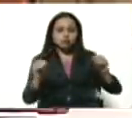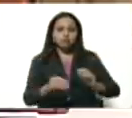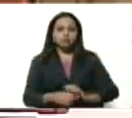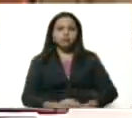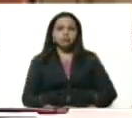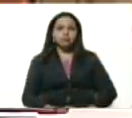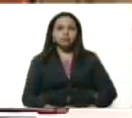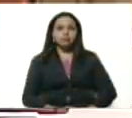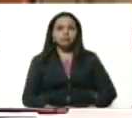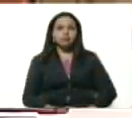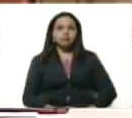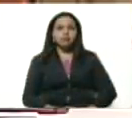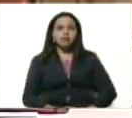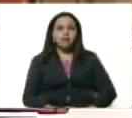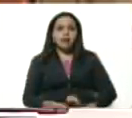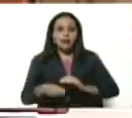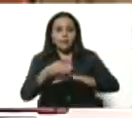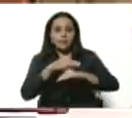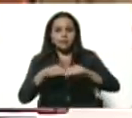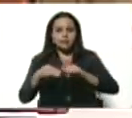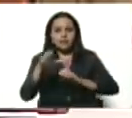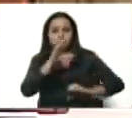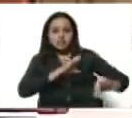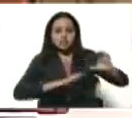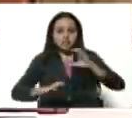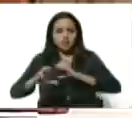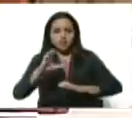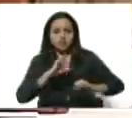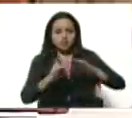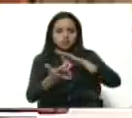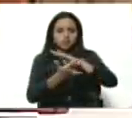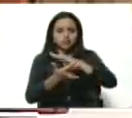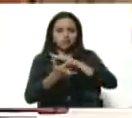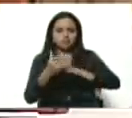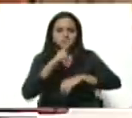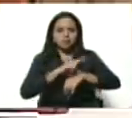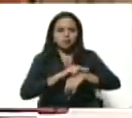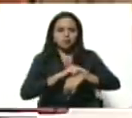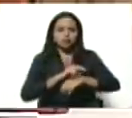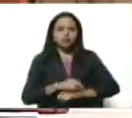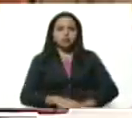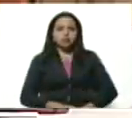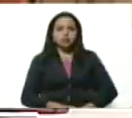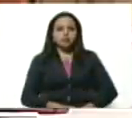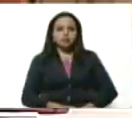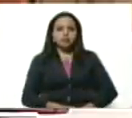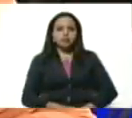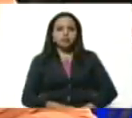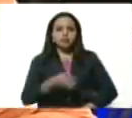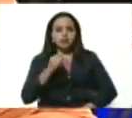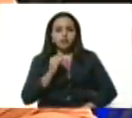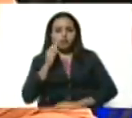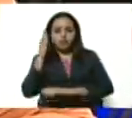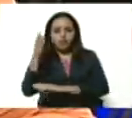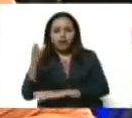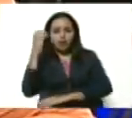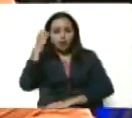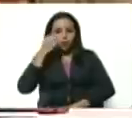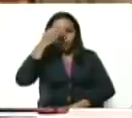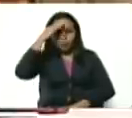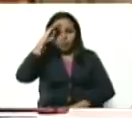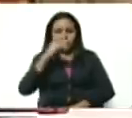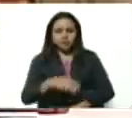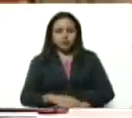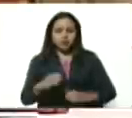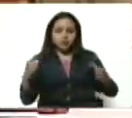recientemente la ministra de ciencia y tecnología la doctora gabriela estuvo en nuestra hermana cuba y el